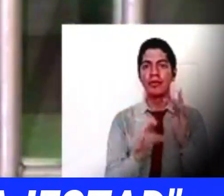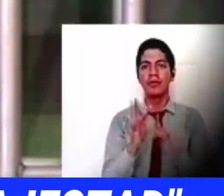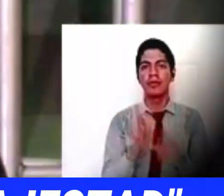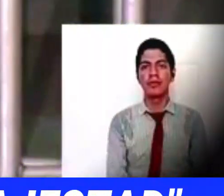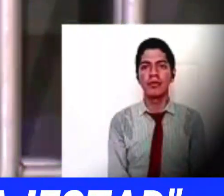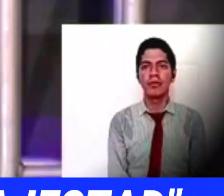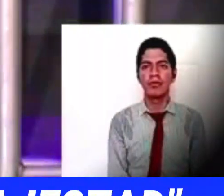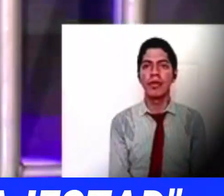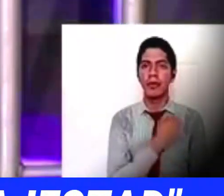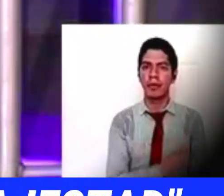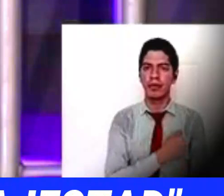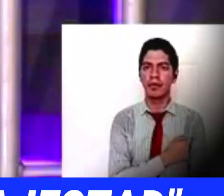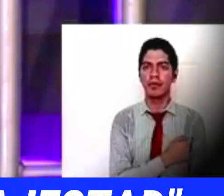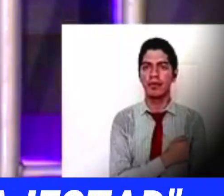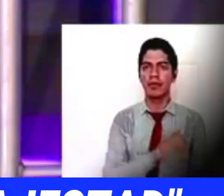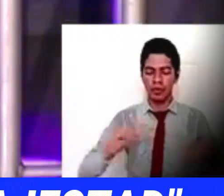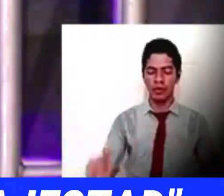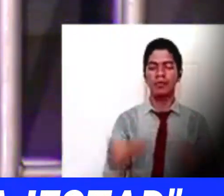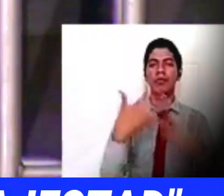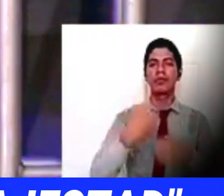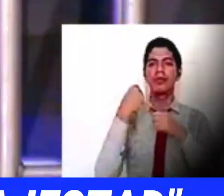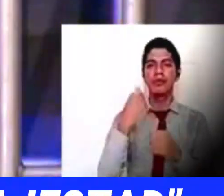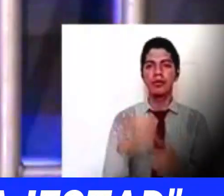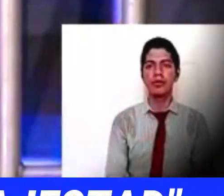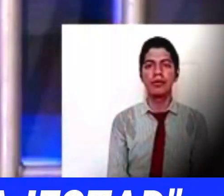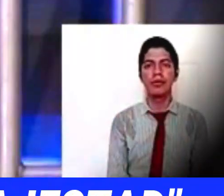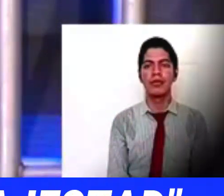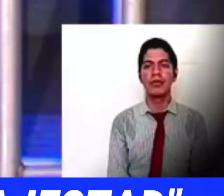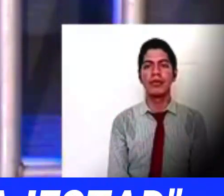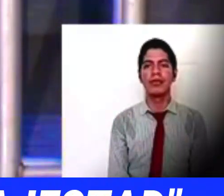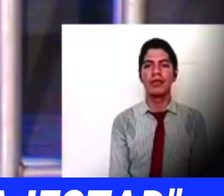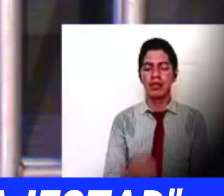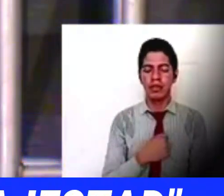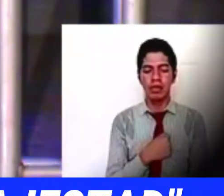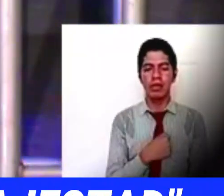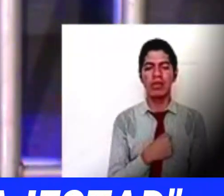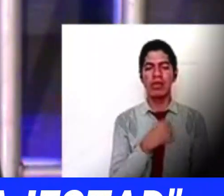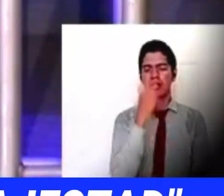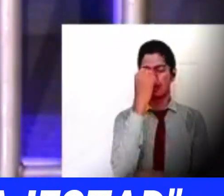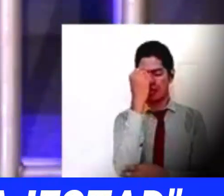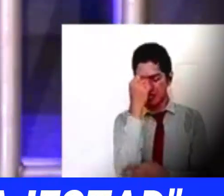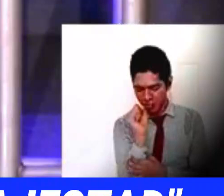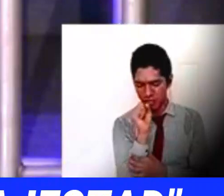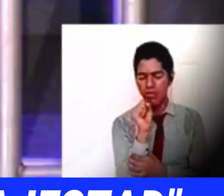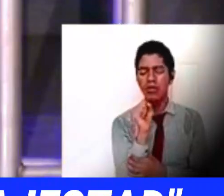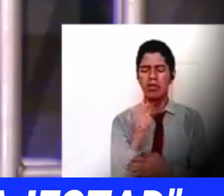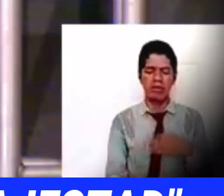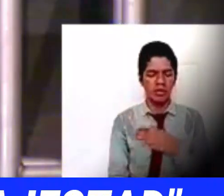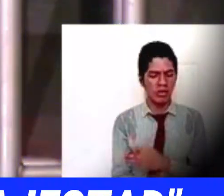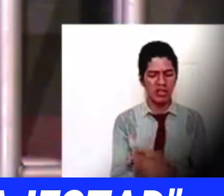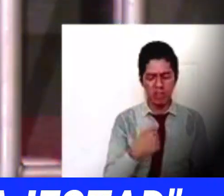levantes en poder, para que te levantes de esa postura, para que no sigas diciendo: es que yo no valgo nada, yo no significo nada,